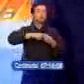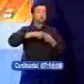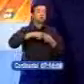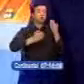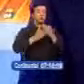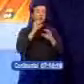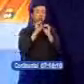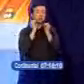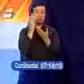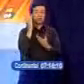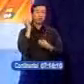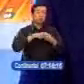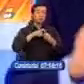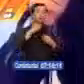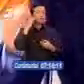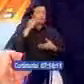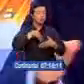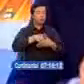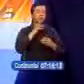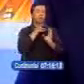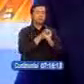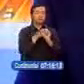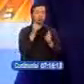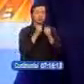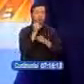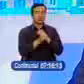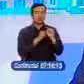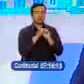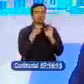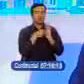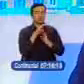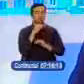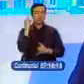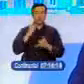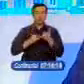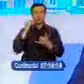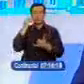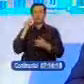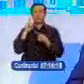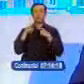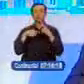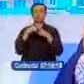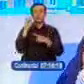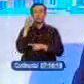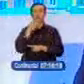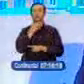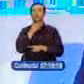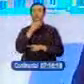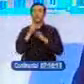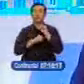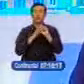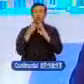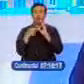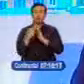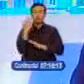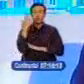nuevas organizaciones políticas para participar en las elecciones del 2017? El último día, Carlos, es el 18 de agosto de este año. Nosotros el 18